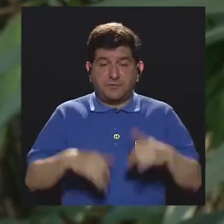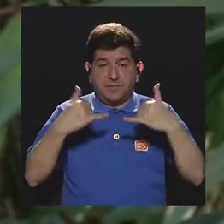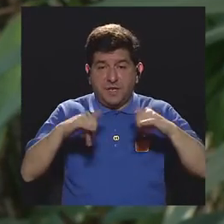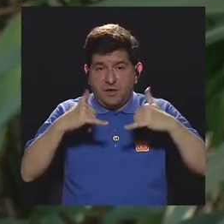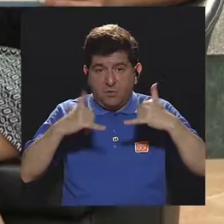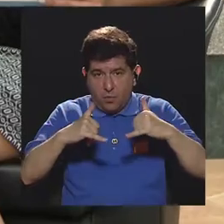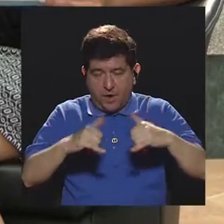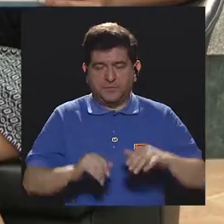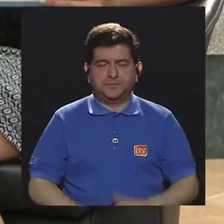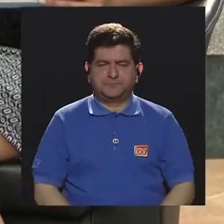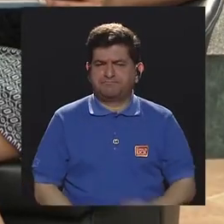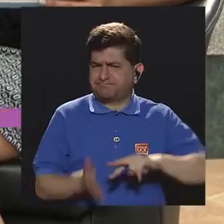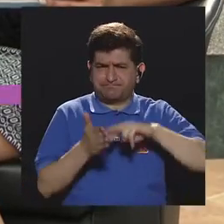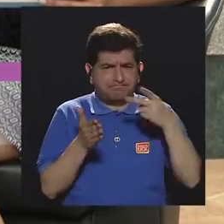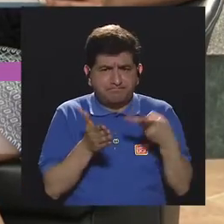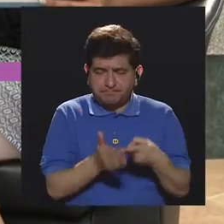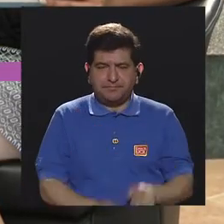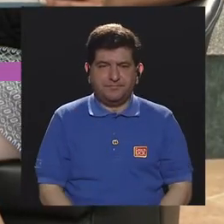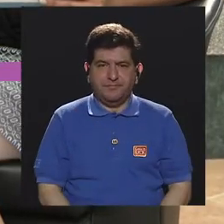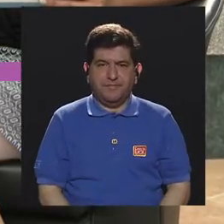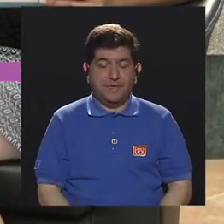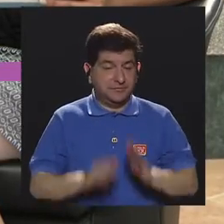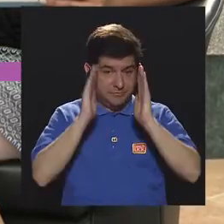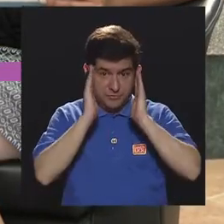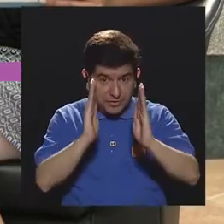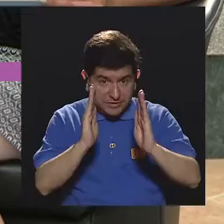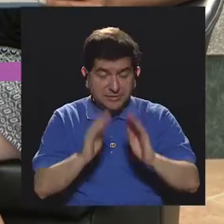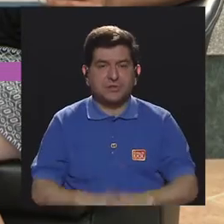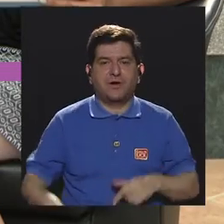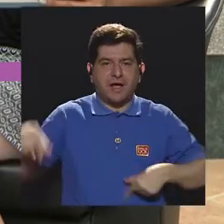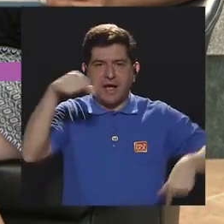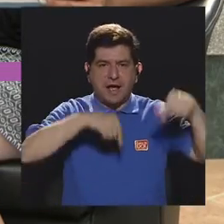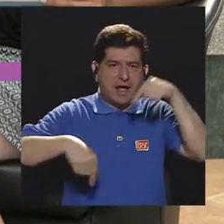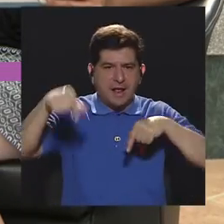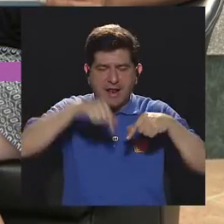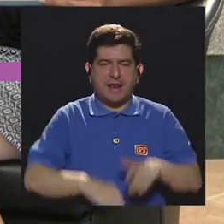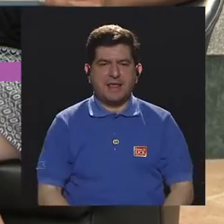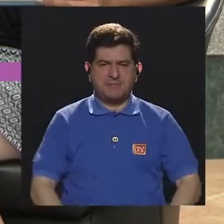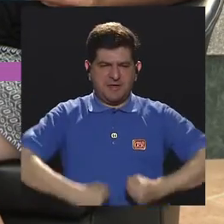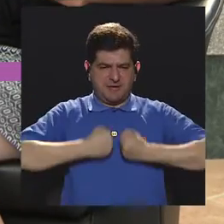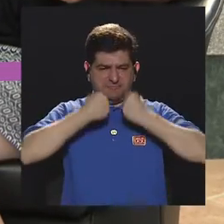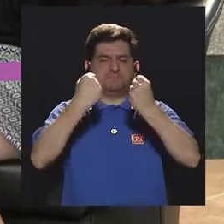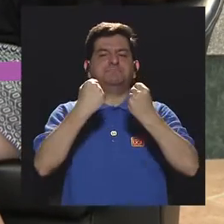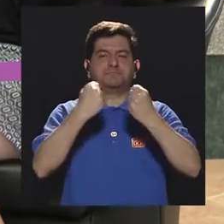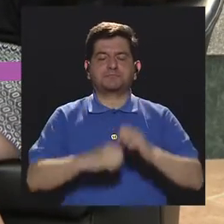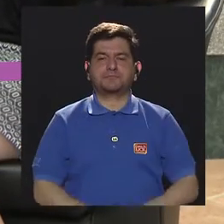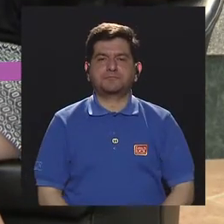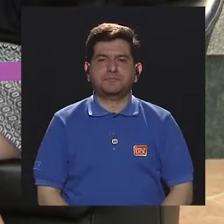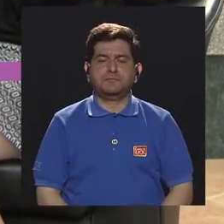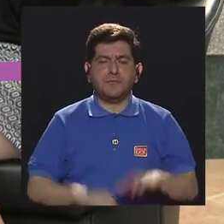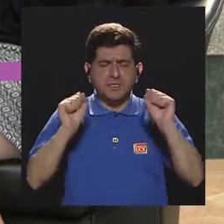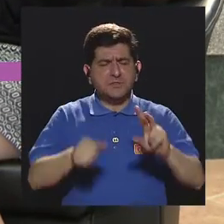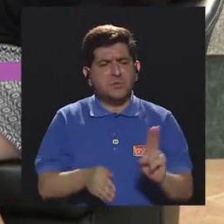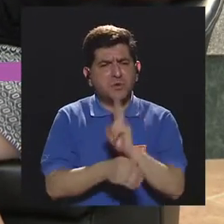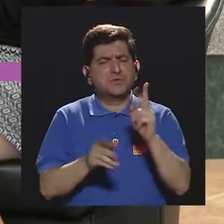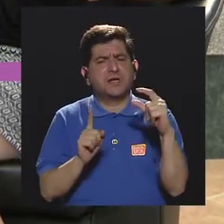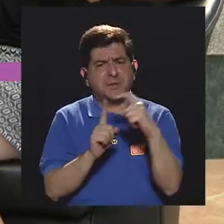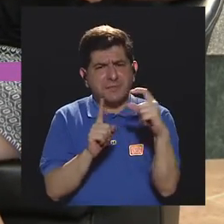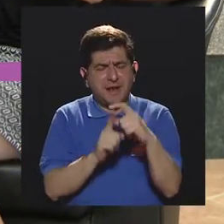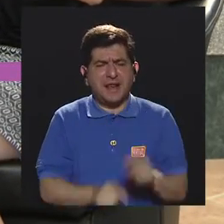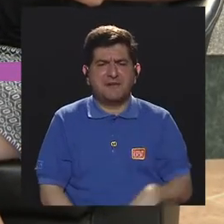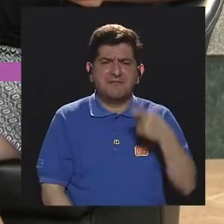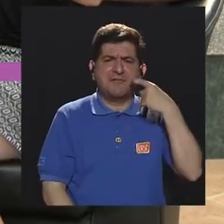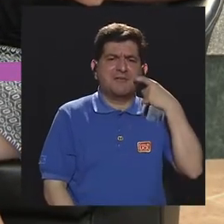puede haber juego. Entonces, ¿qué quiere decir? Que si no se tratan, entonces la química se va a fortalecer. ¿Cuándo es válido utilizar el